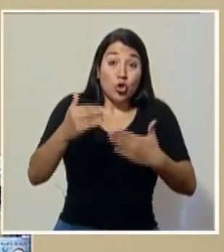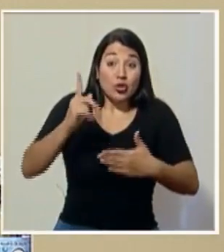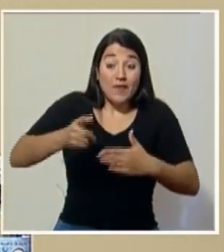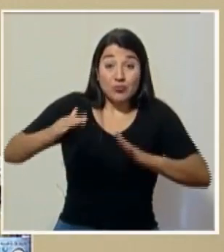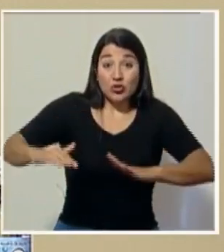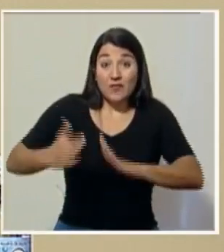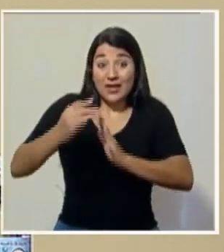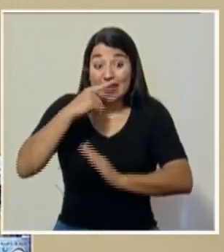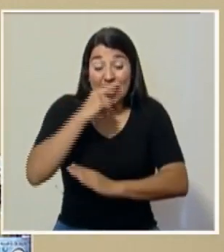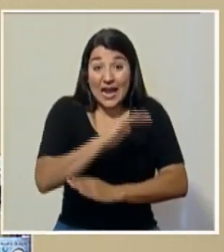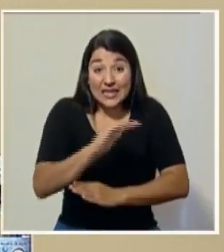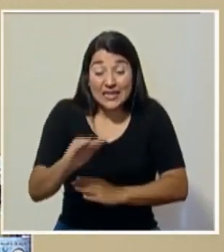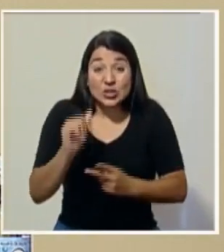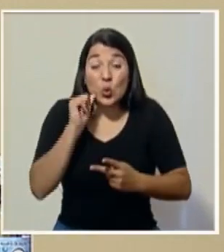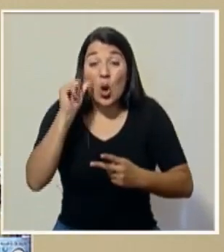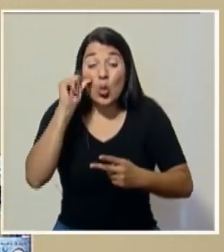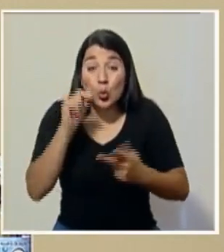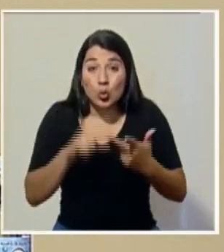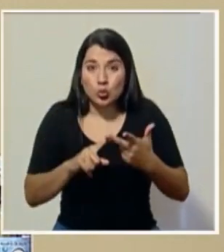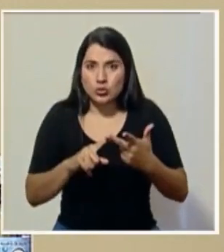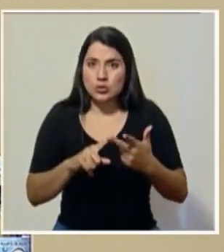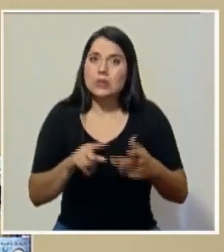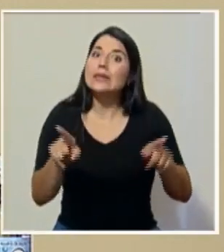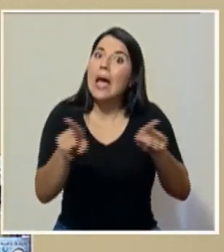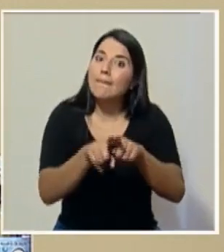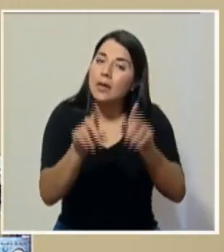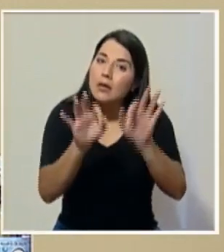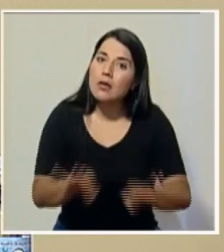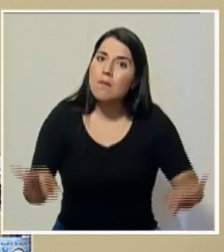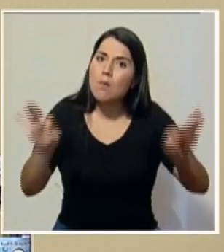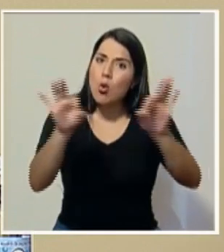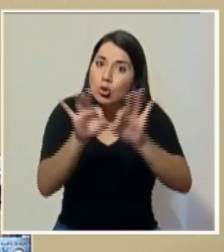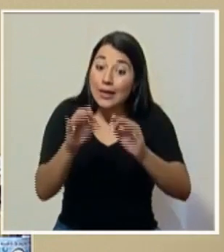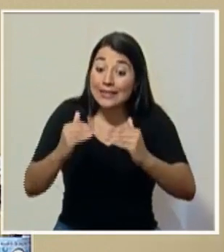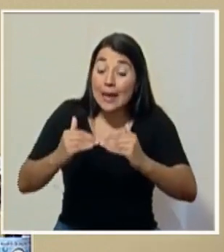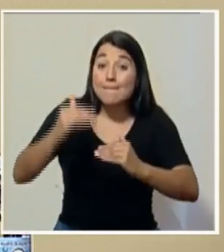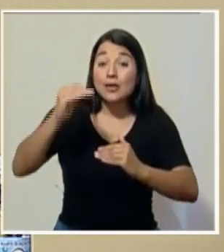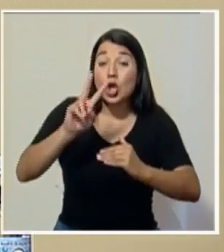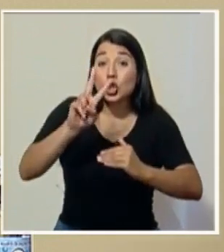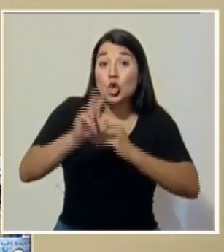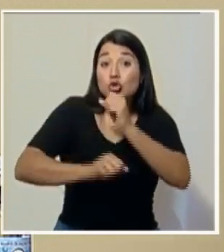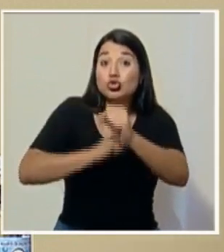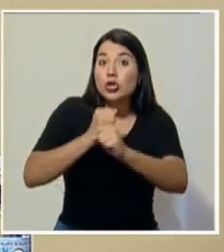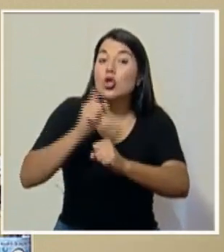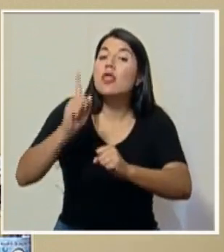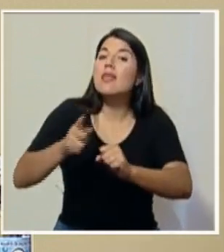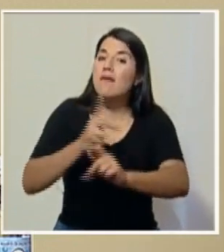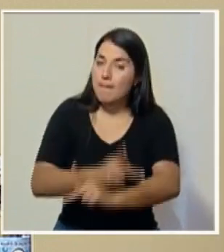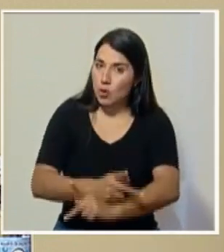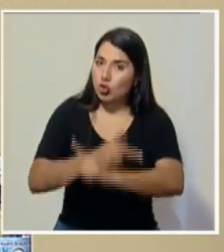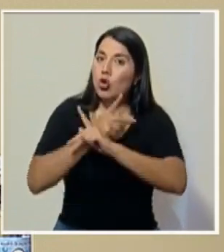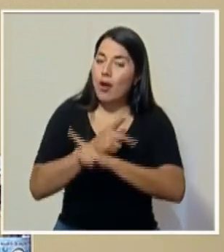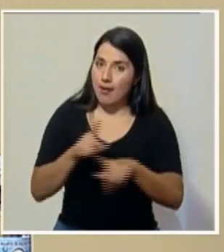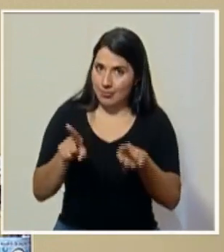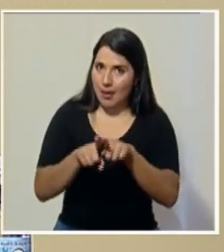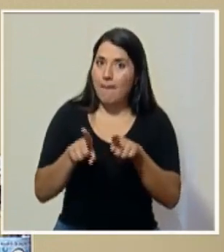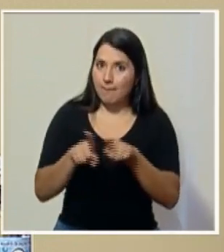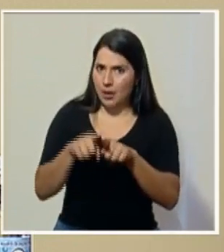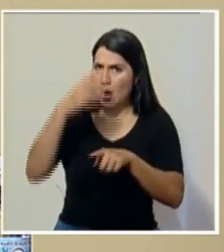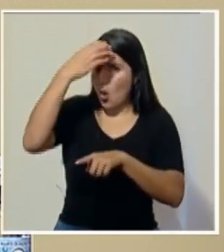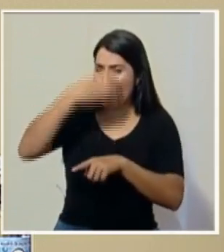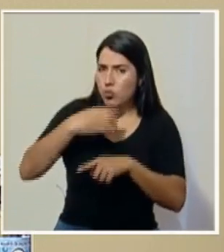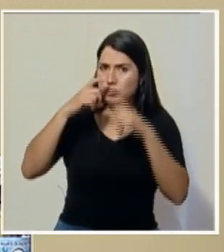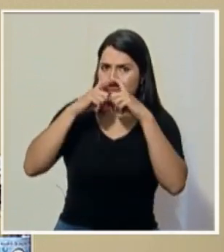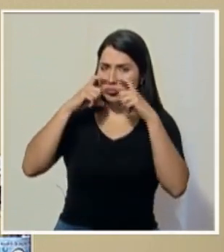por cierto, los niños también es importante que usen su protección, los mayores de 2 años, que he visto también que muchos encargados no andan con